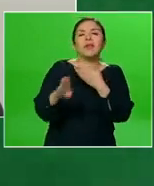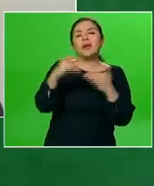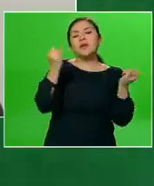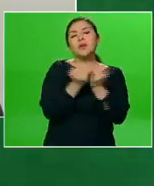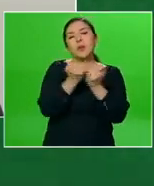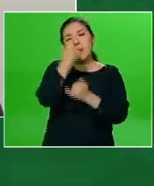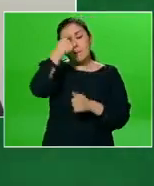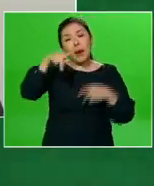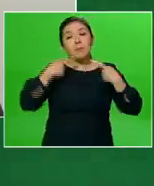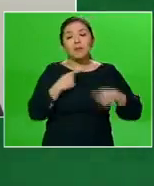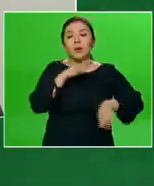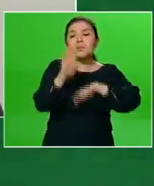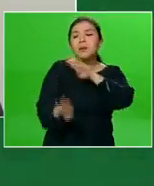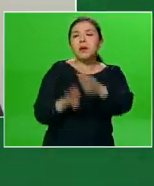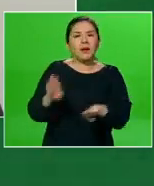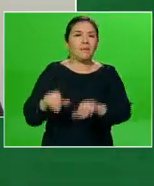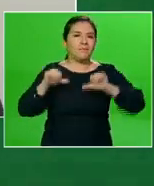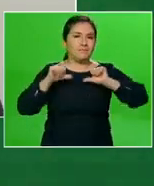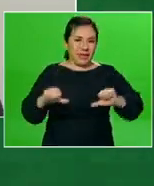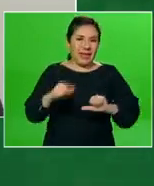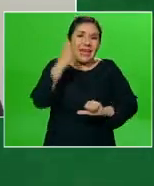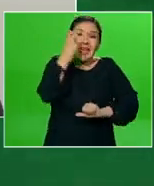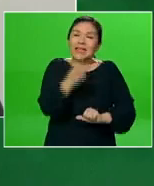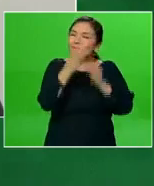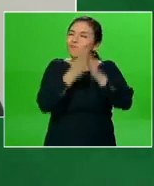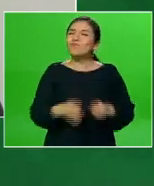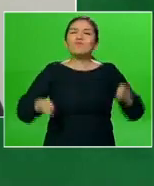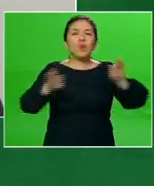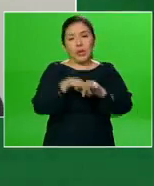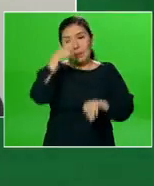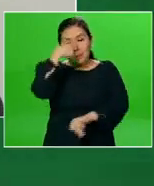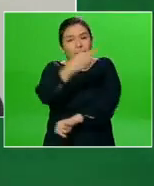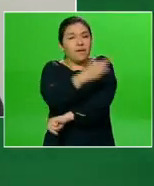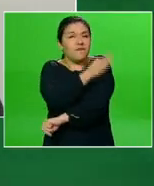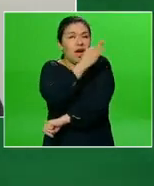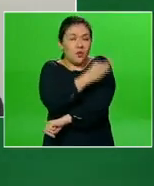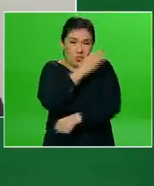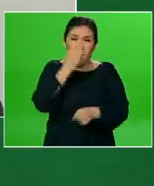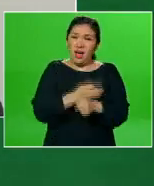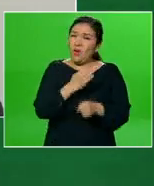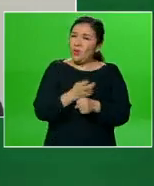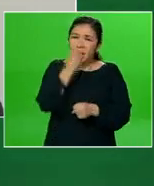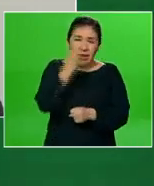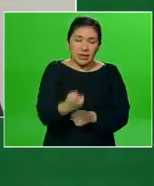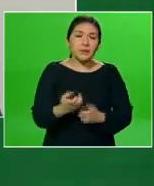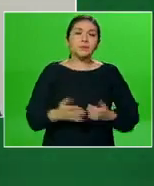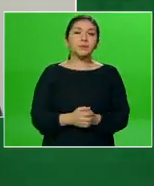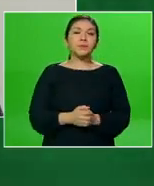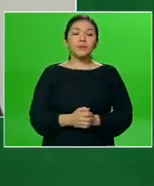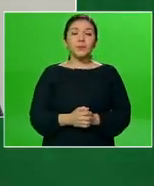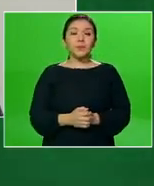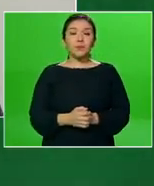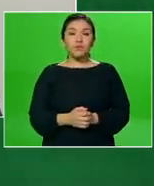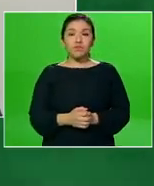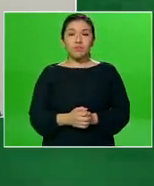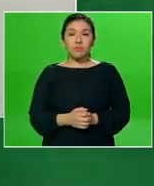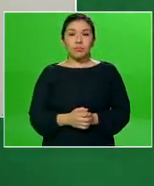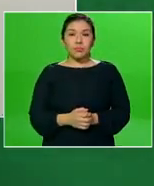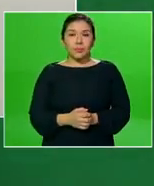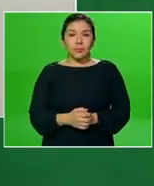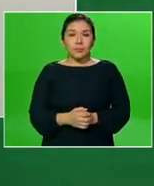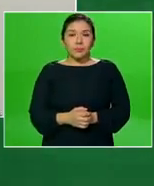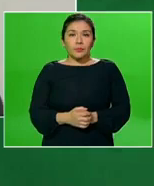calles calles es el principal objetivo de la vacunación en estos momentos si vemos la siguiente diapositiva